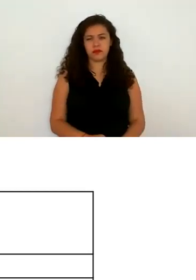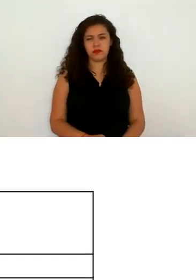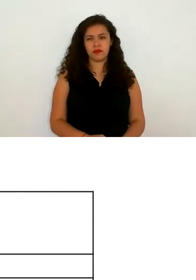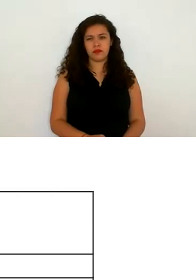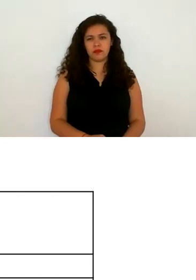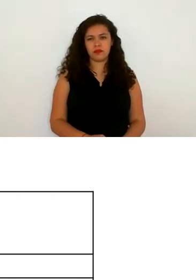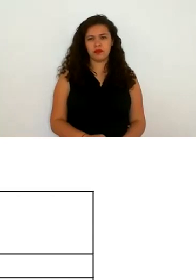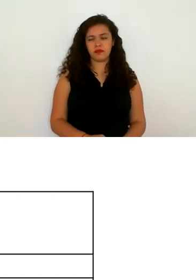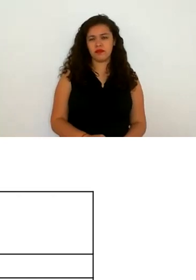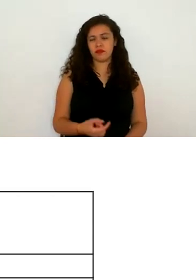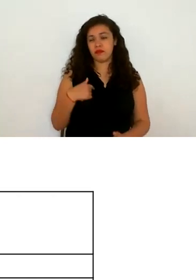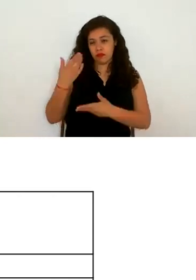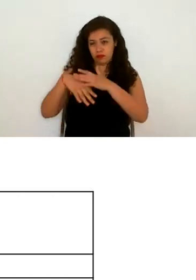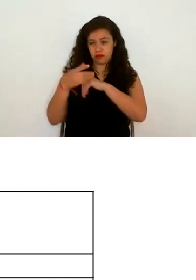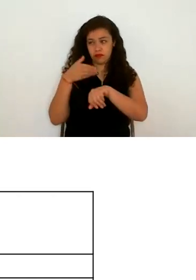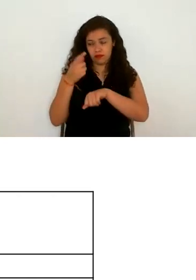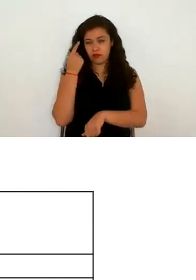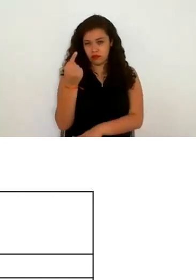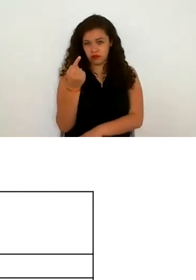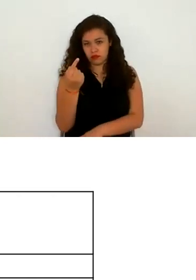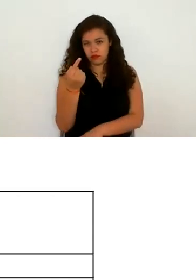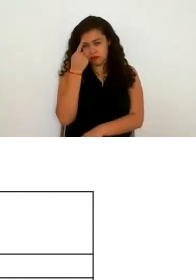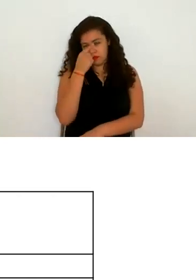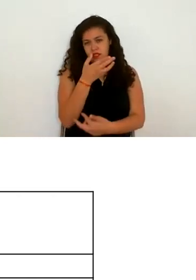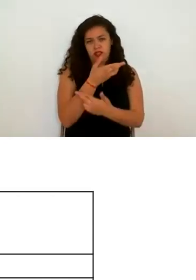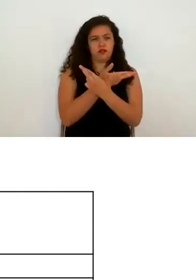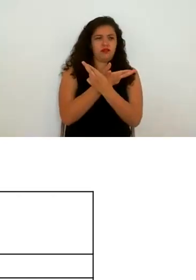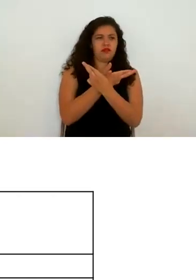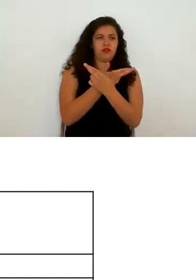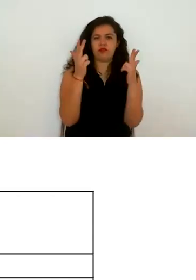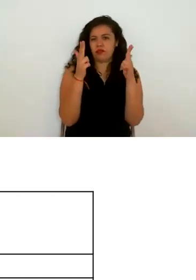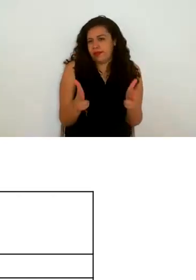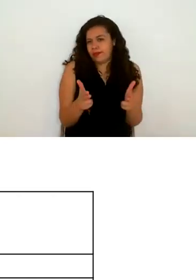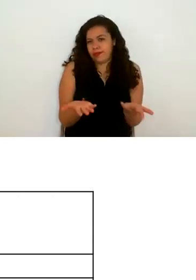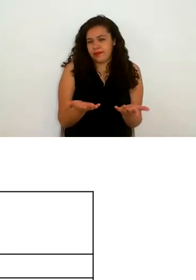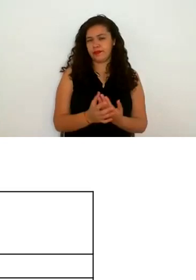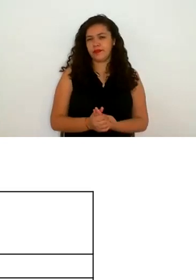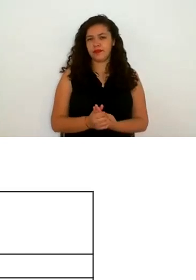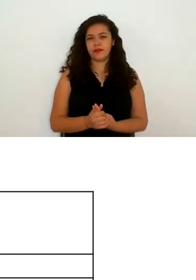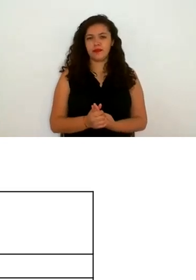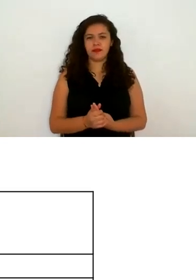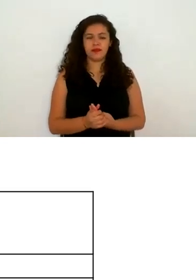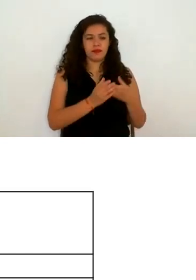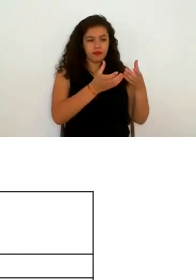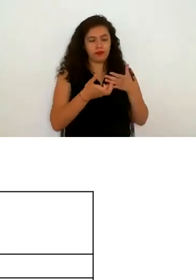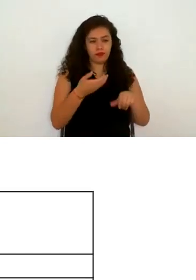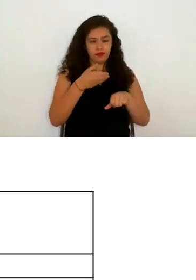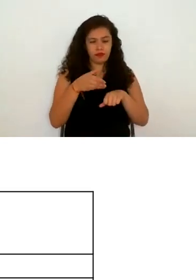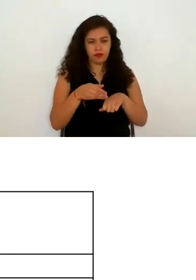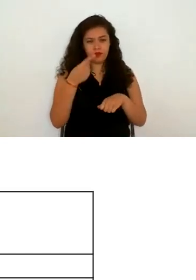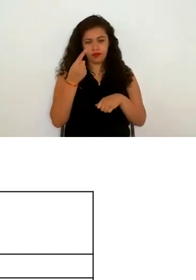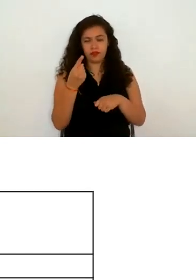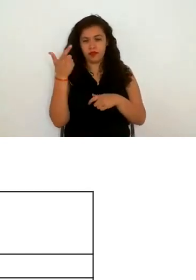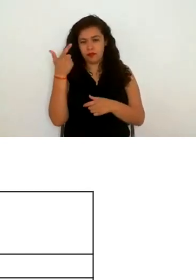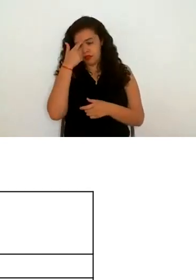este es el ingreso 1 de recursos humanos, el ingreso 1 de recursos financieros, o